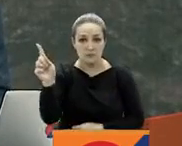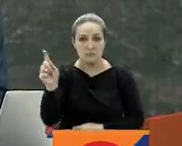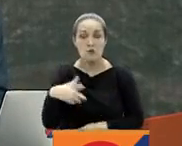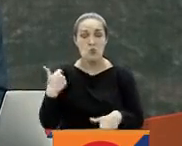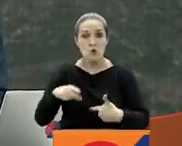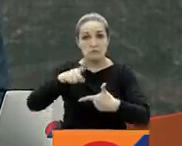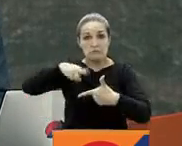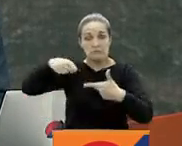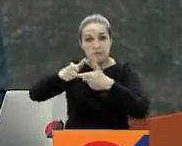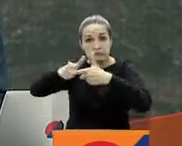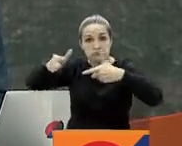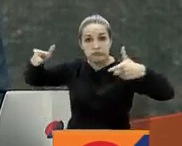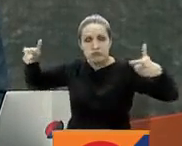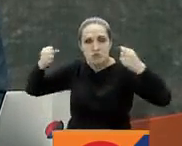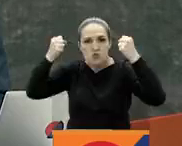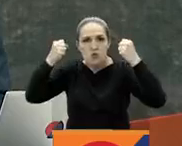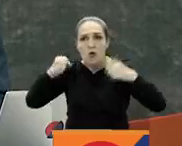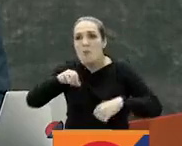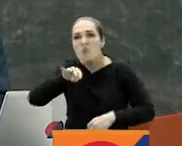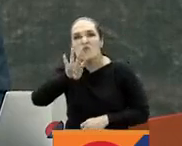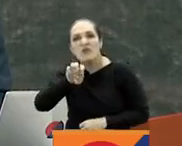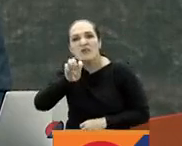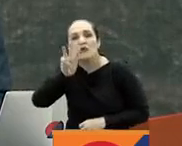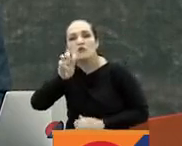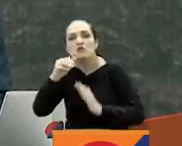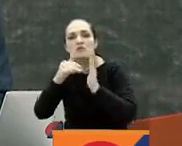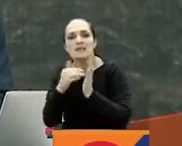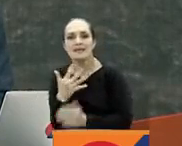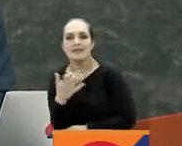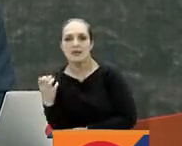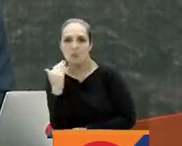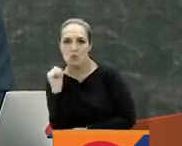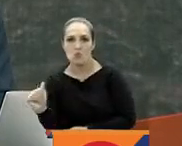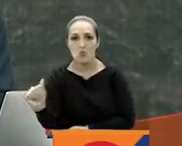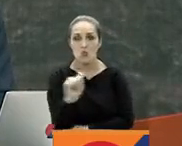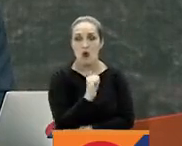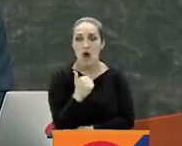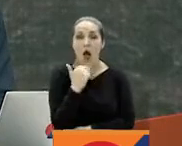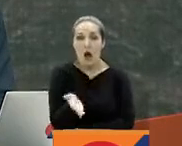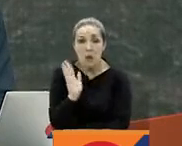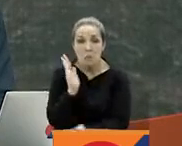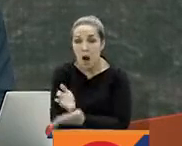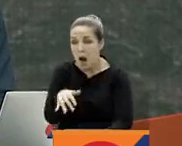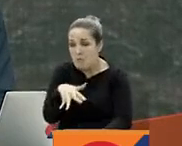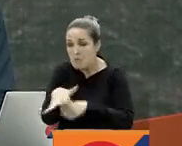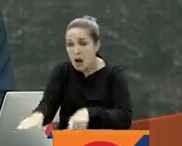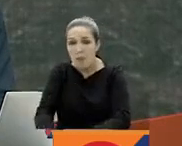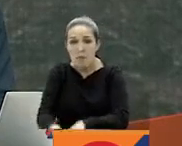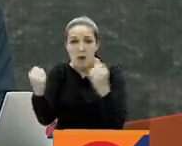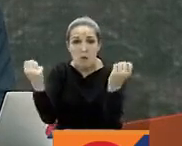más de 98 mil quinientas mujeres han sido víctimas de algún tipo de violencia